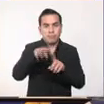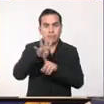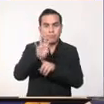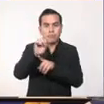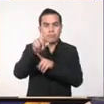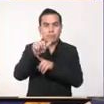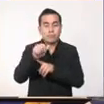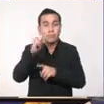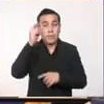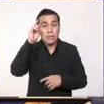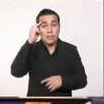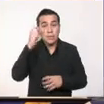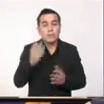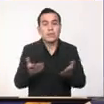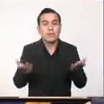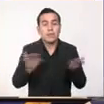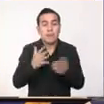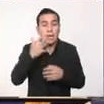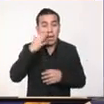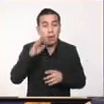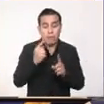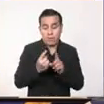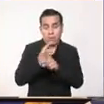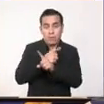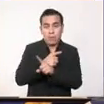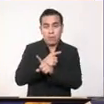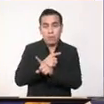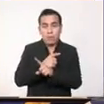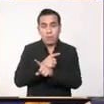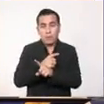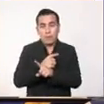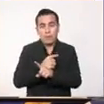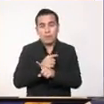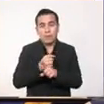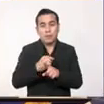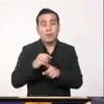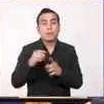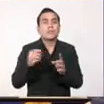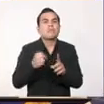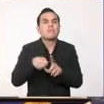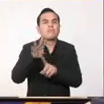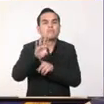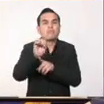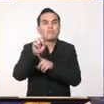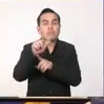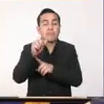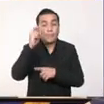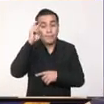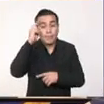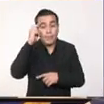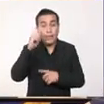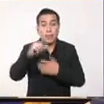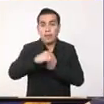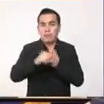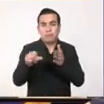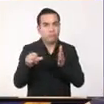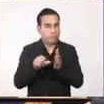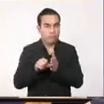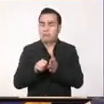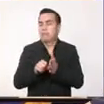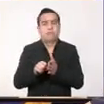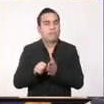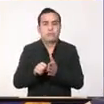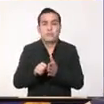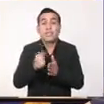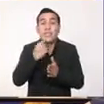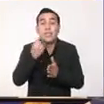Corte designe. Es decir, si fuera sustituido un magistrado de la sala de lo contencioso, no sería la Asamblea la que designaría a qué